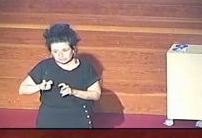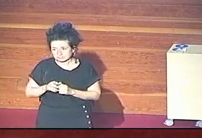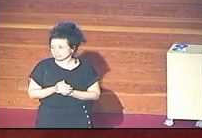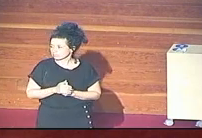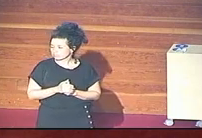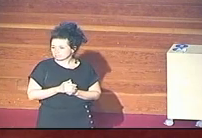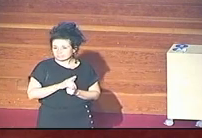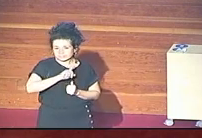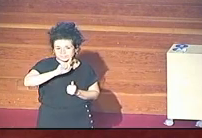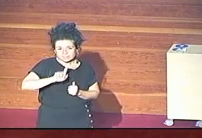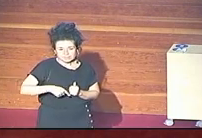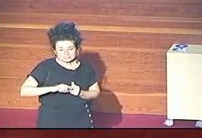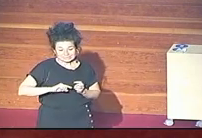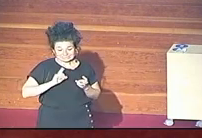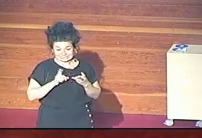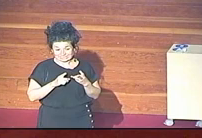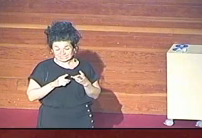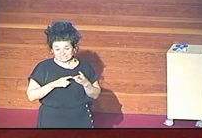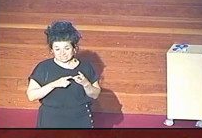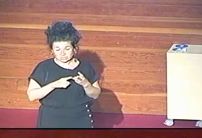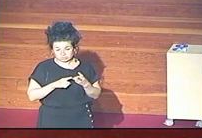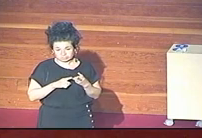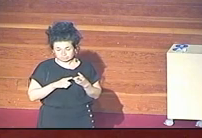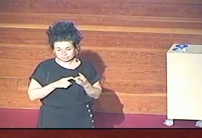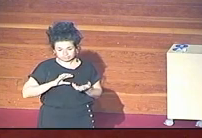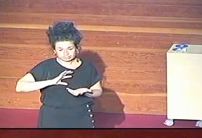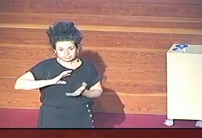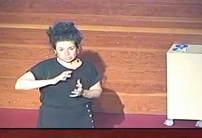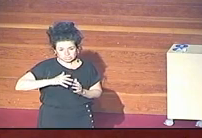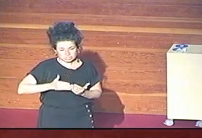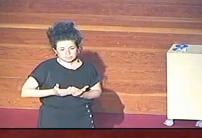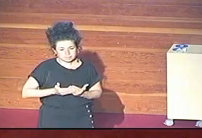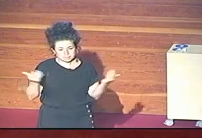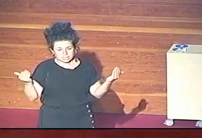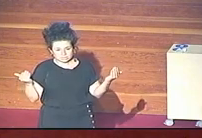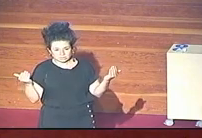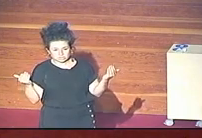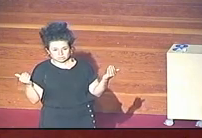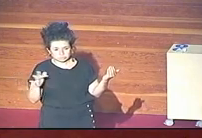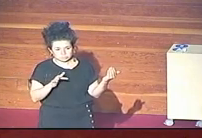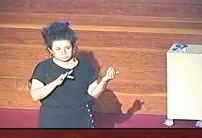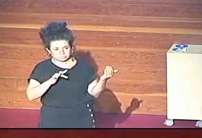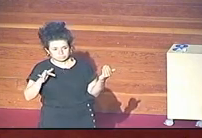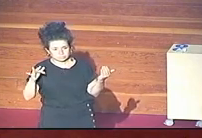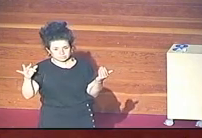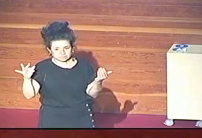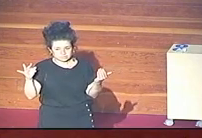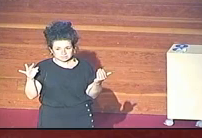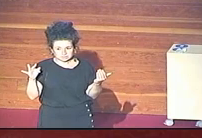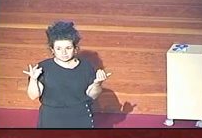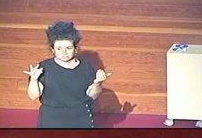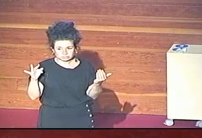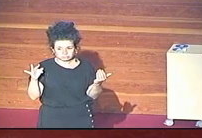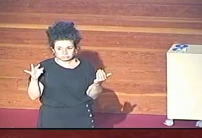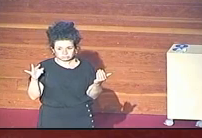en tercer lugar en las noticias que leemos en los periódicos y en los en los